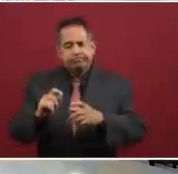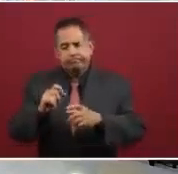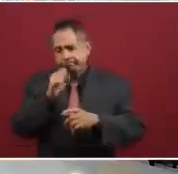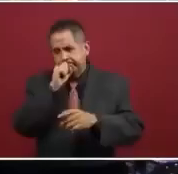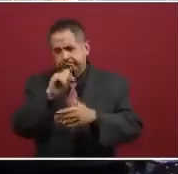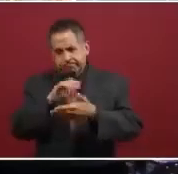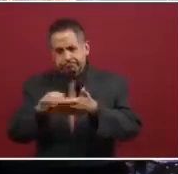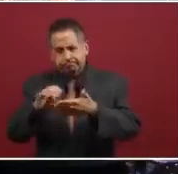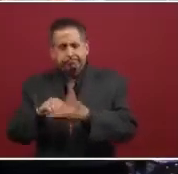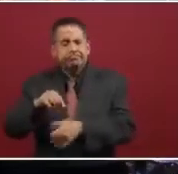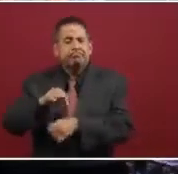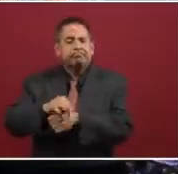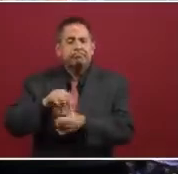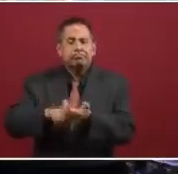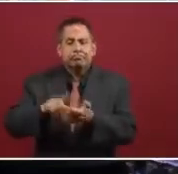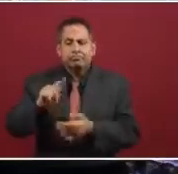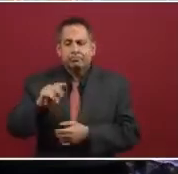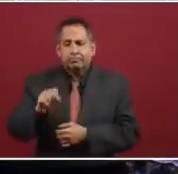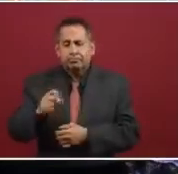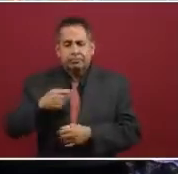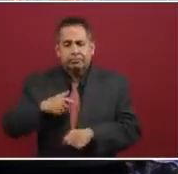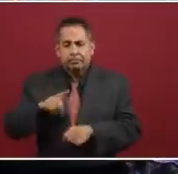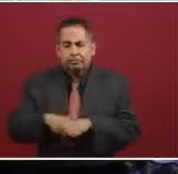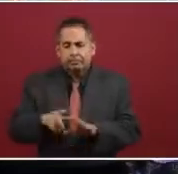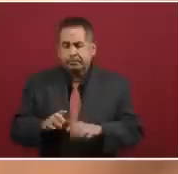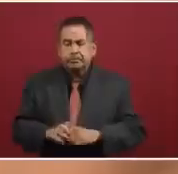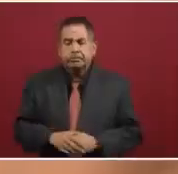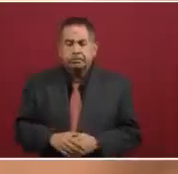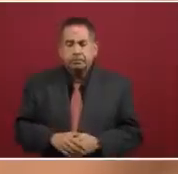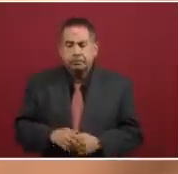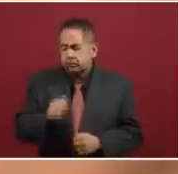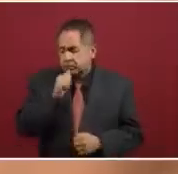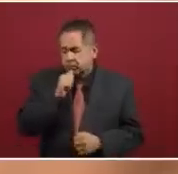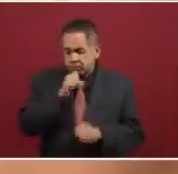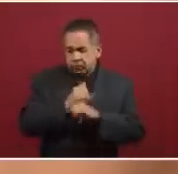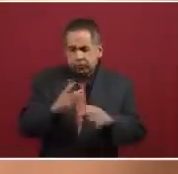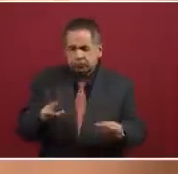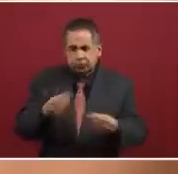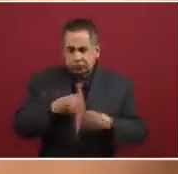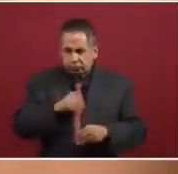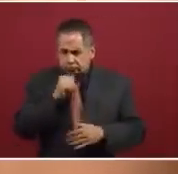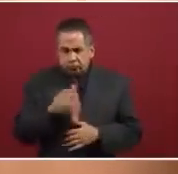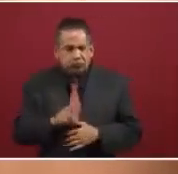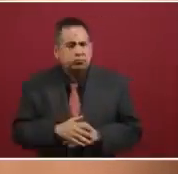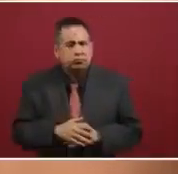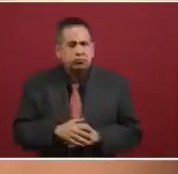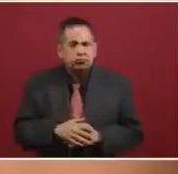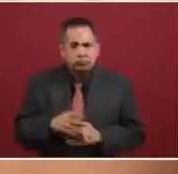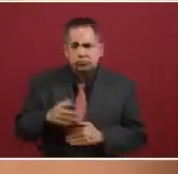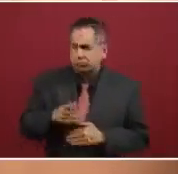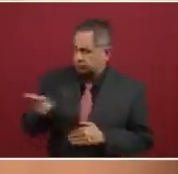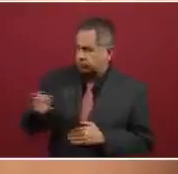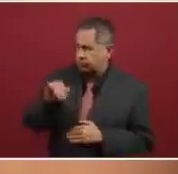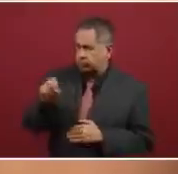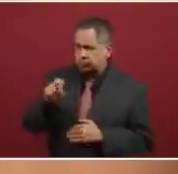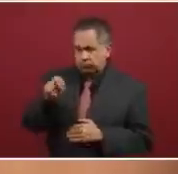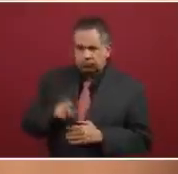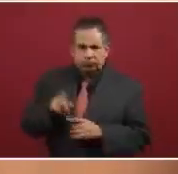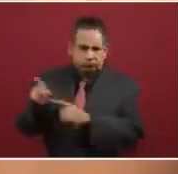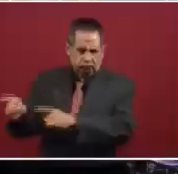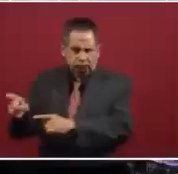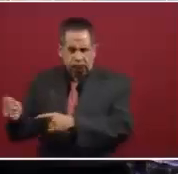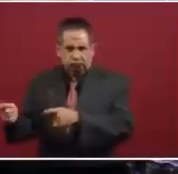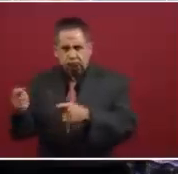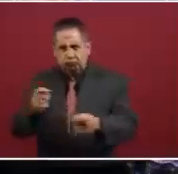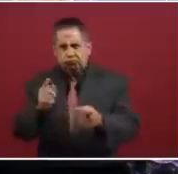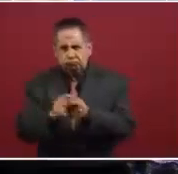la protección de los datos personales, no, porque no incluyeron. No tengo toda la información, pero con Jesús te